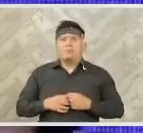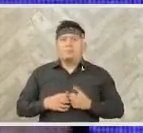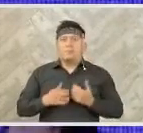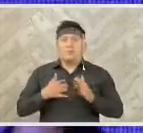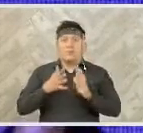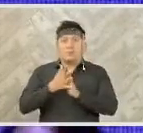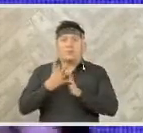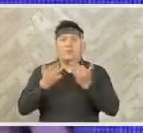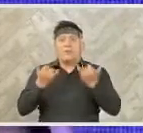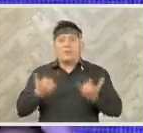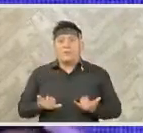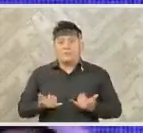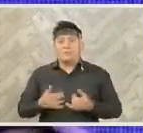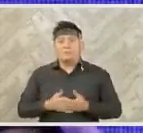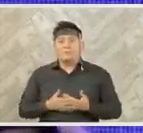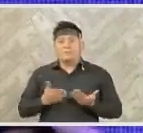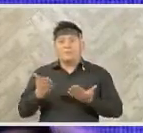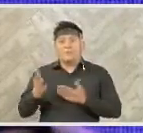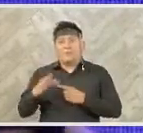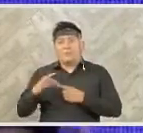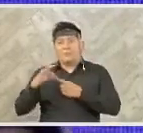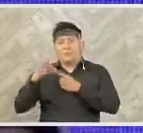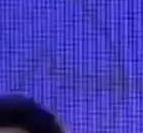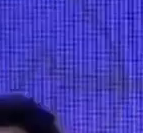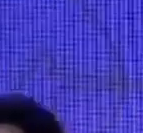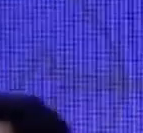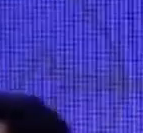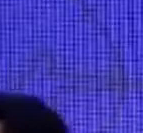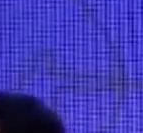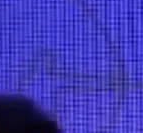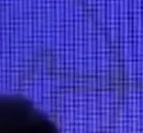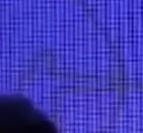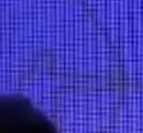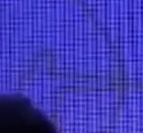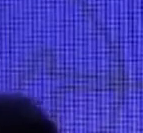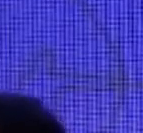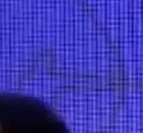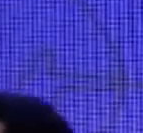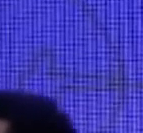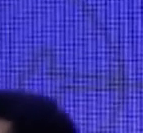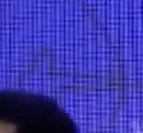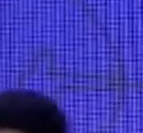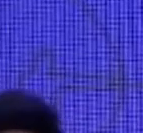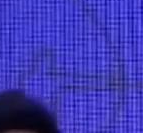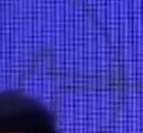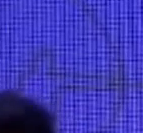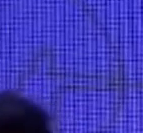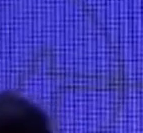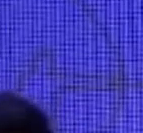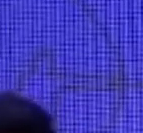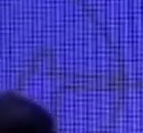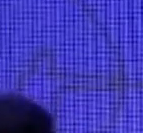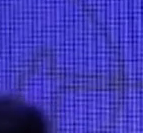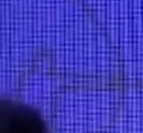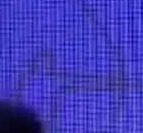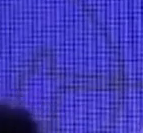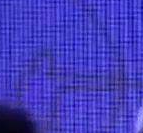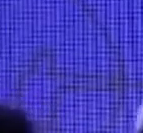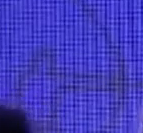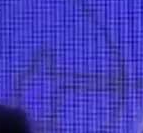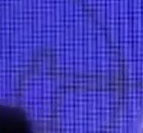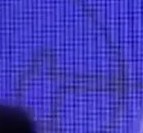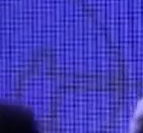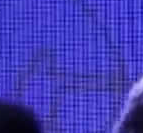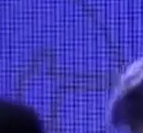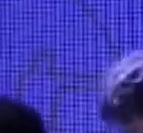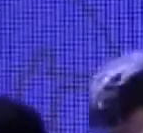muy especial. Pues se trata de la agrupación Caribe Jazz. Ellos nos van a interpretar un tema maravilloso que fue grabado en el